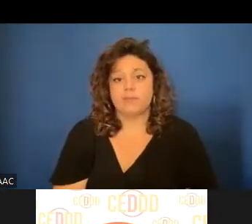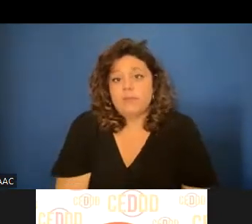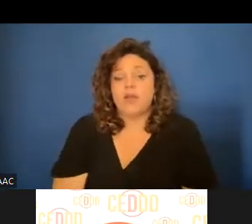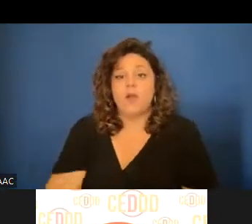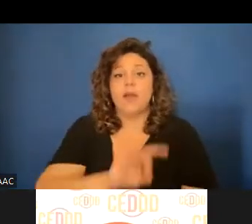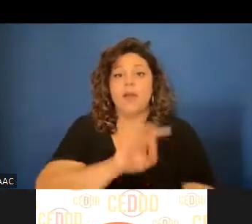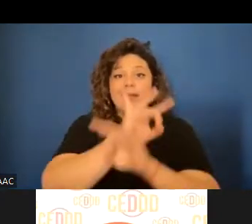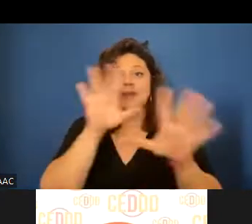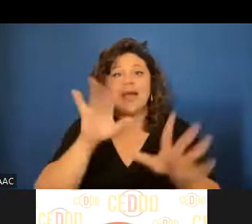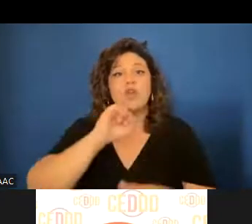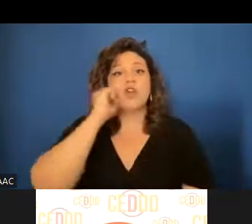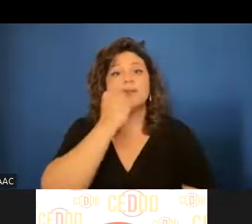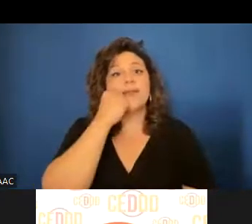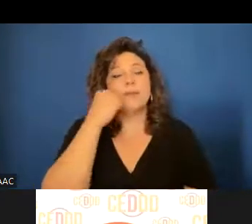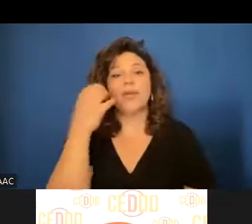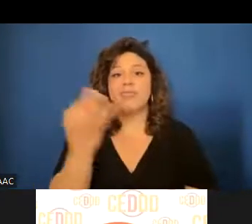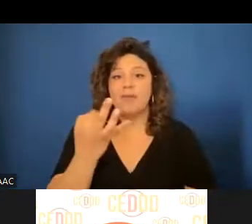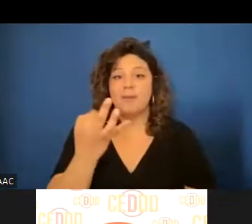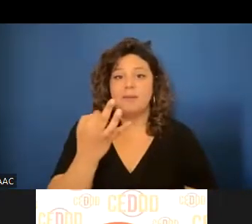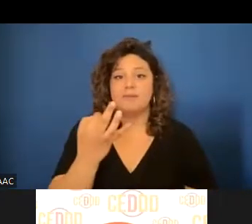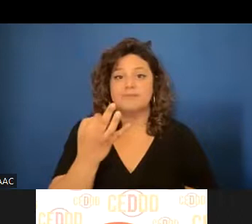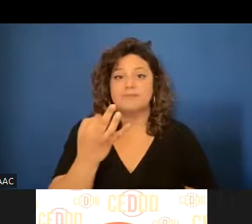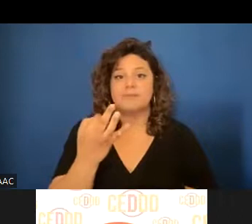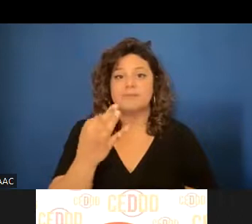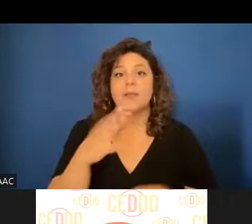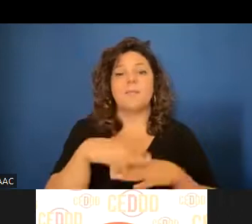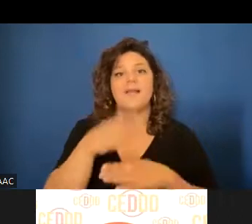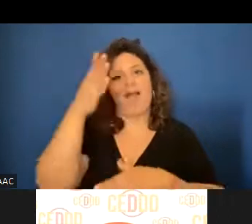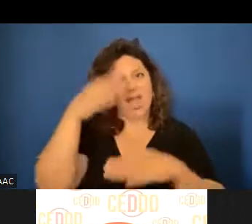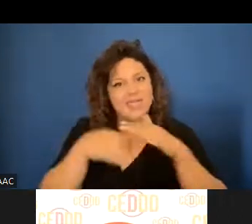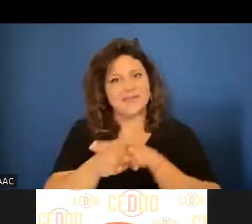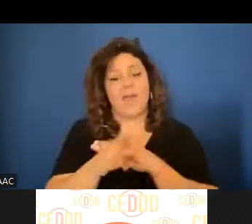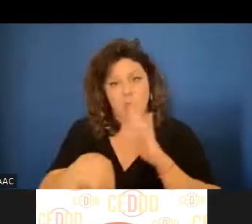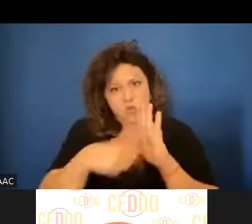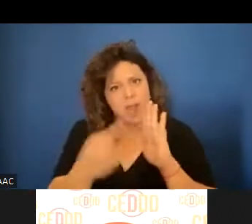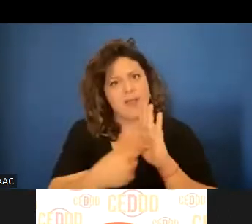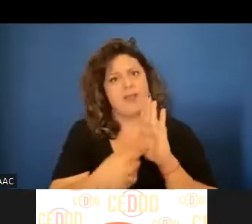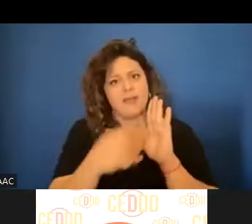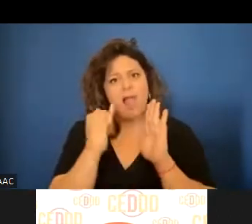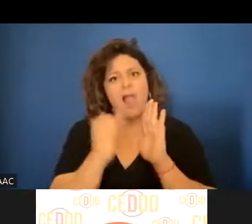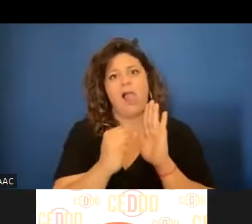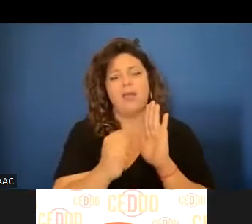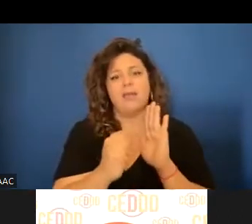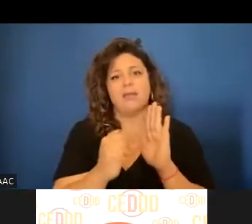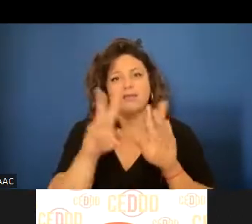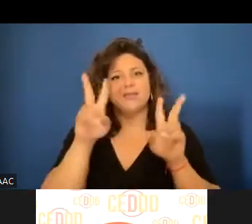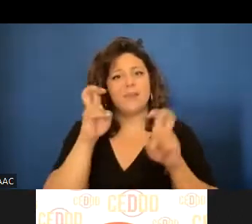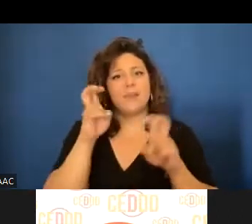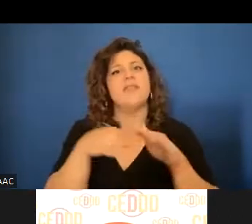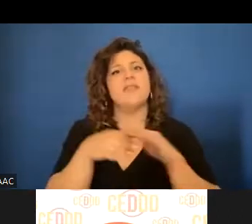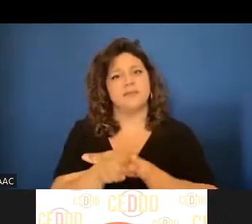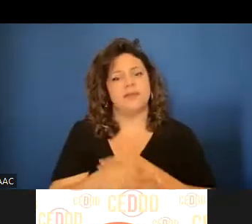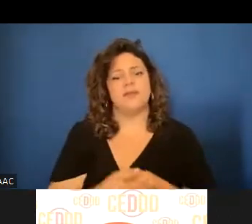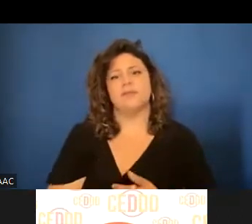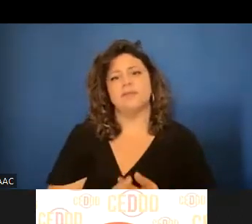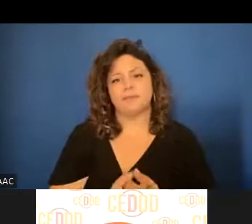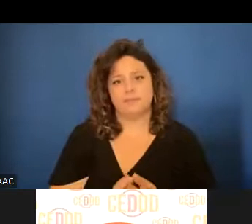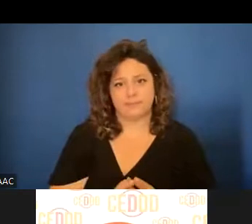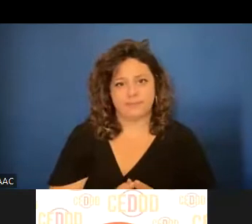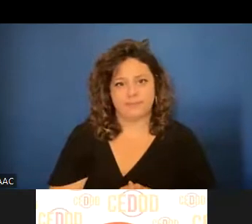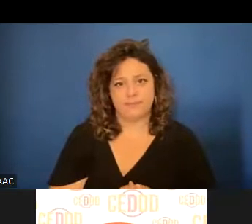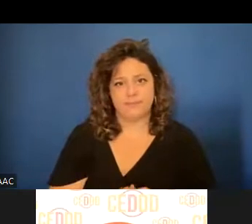larga incapacidad. Y esta sí que entiendo que ha quedado clara y recogida en la ley, que puede ser una